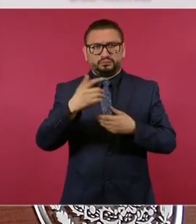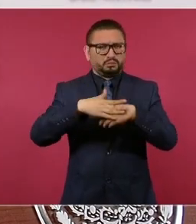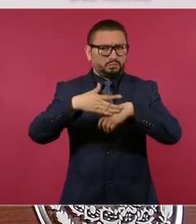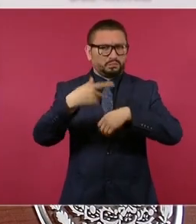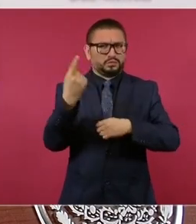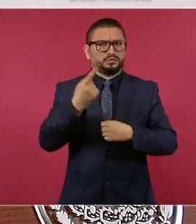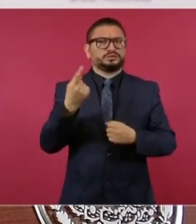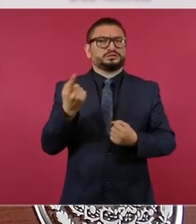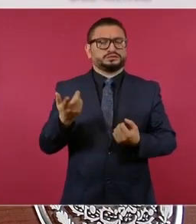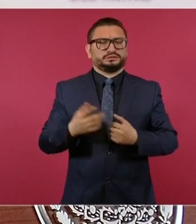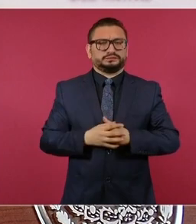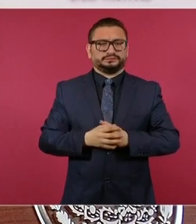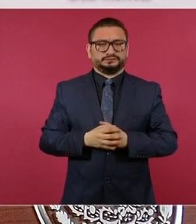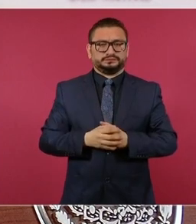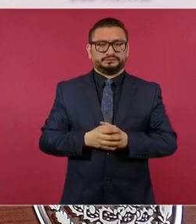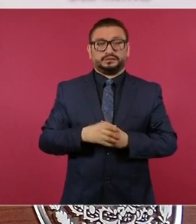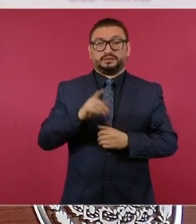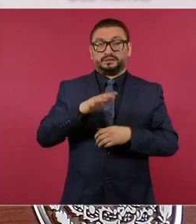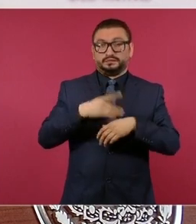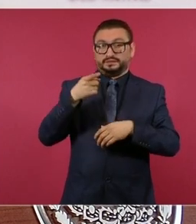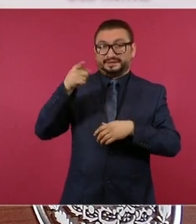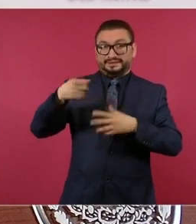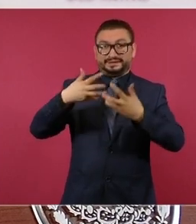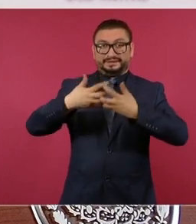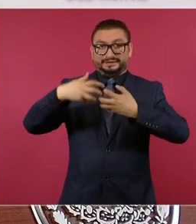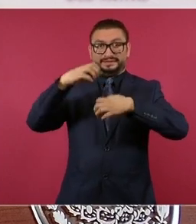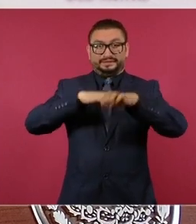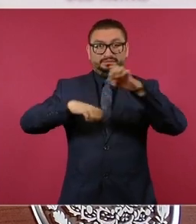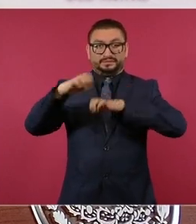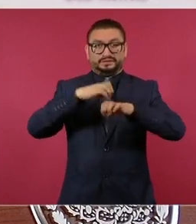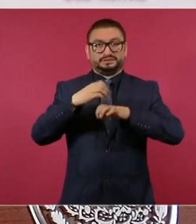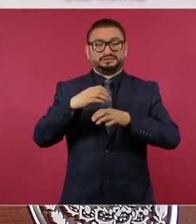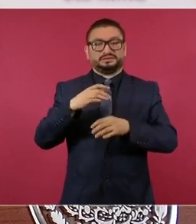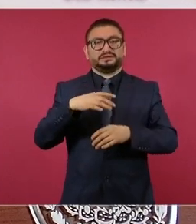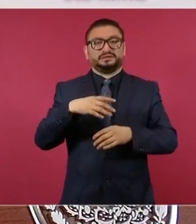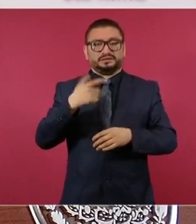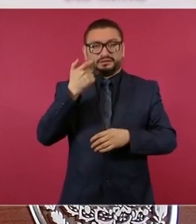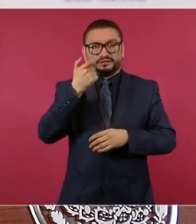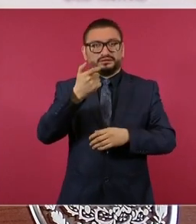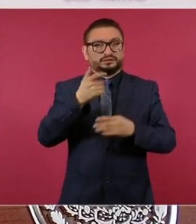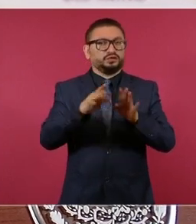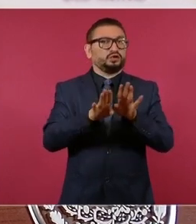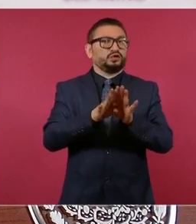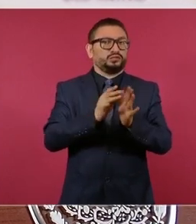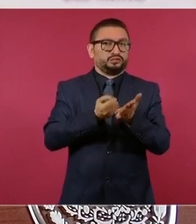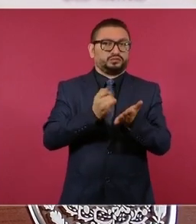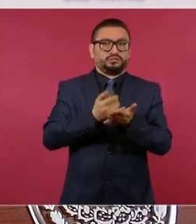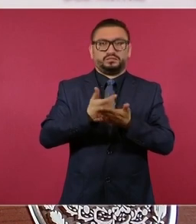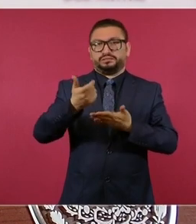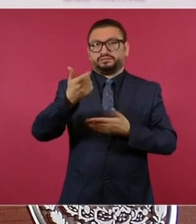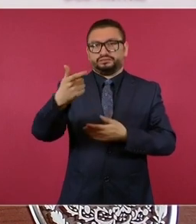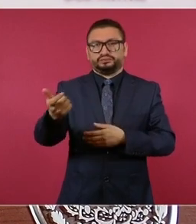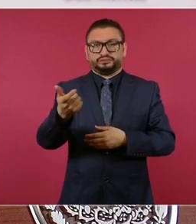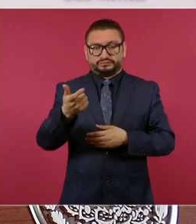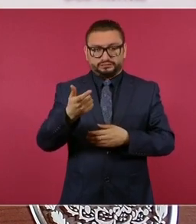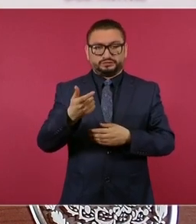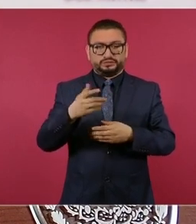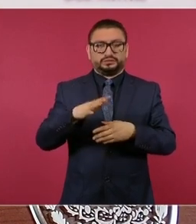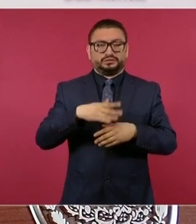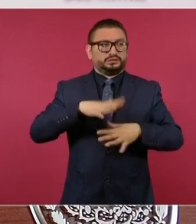porque la empresa recibe dinero del presupuesto que